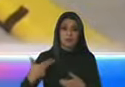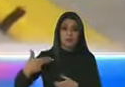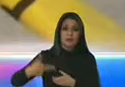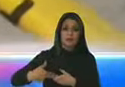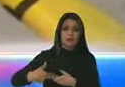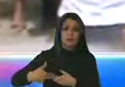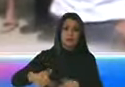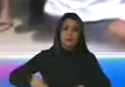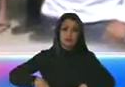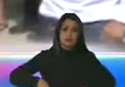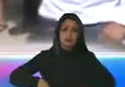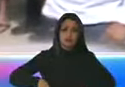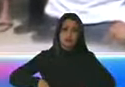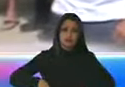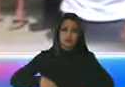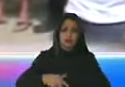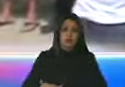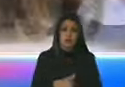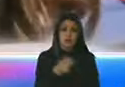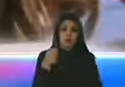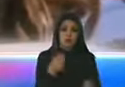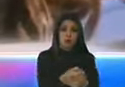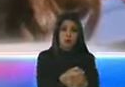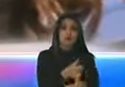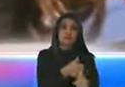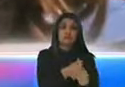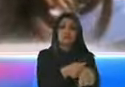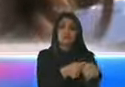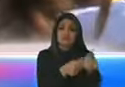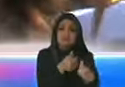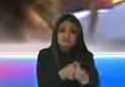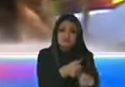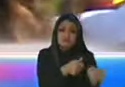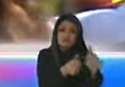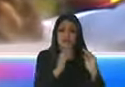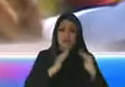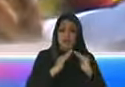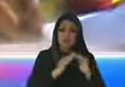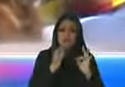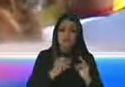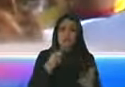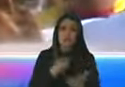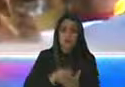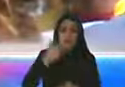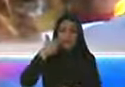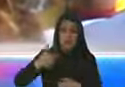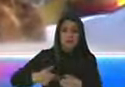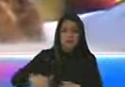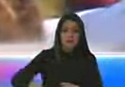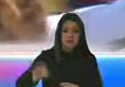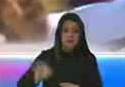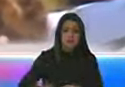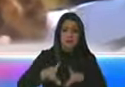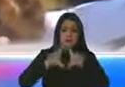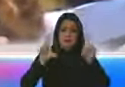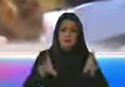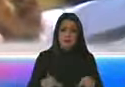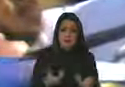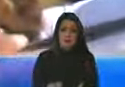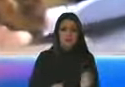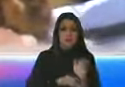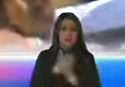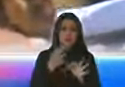unos 100 metros de su vivienda sufrió el accidente. Gasolina acá arriba, compraron un galoncito para irse para Santa Marianita, que iba a hacer un trabajo para